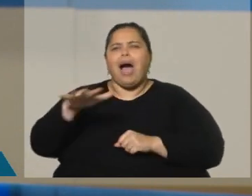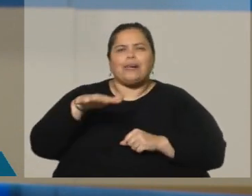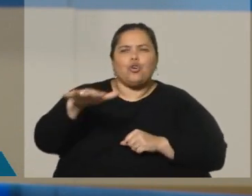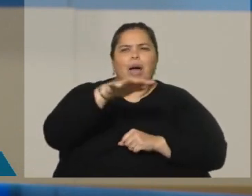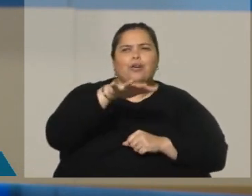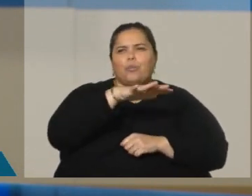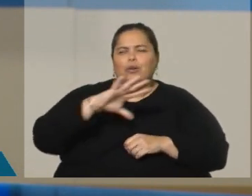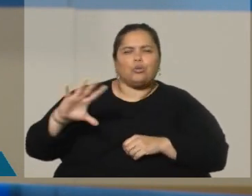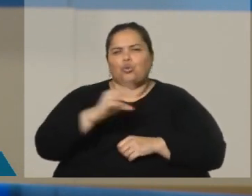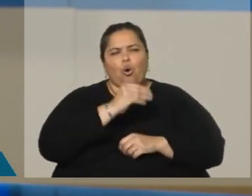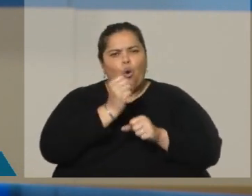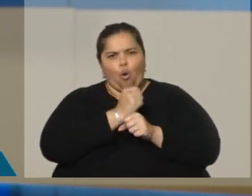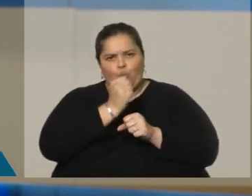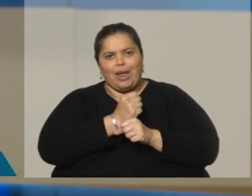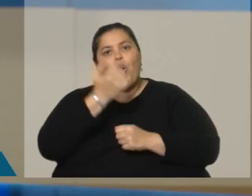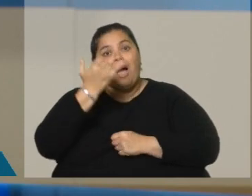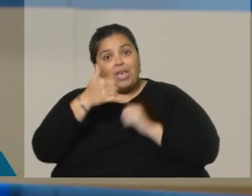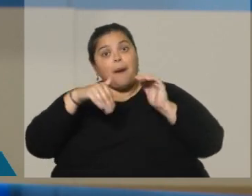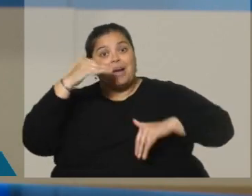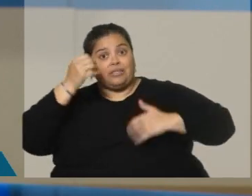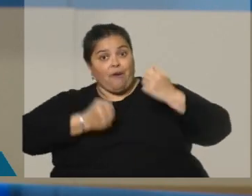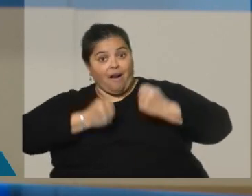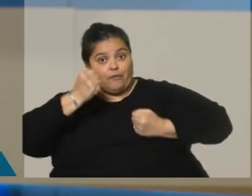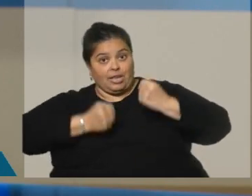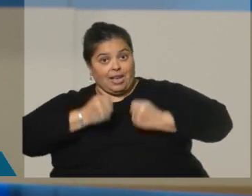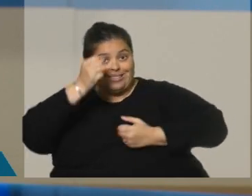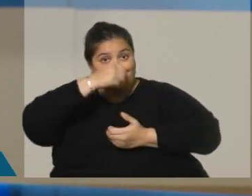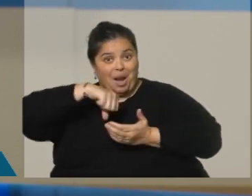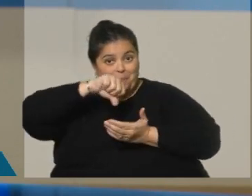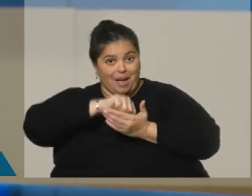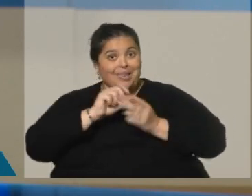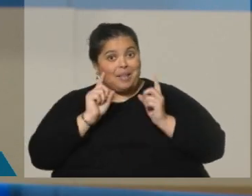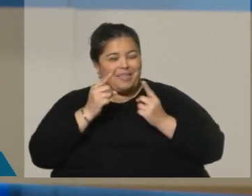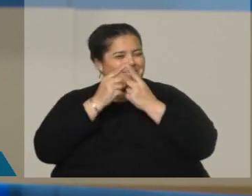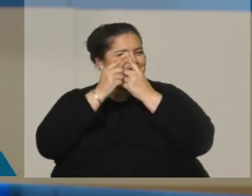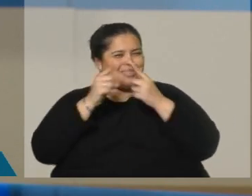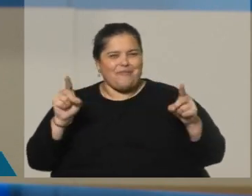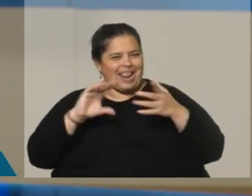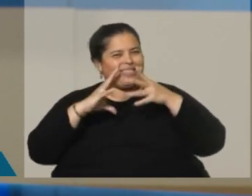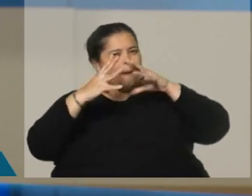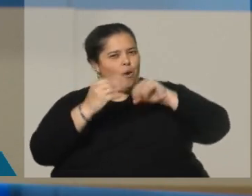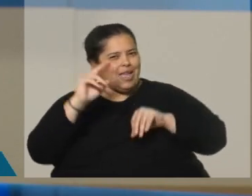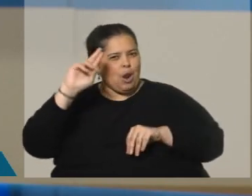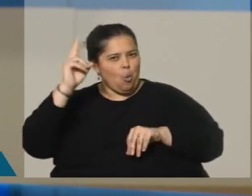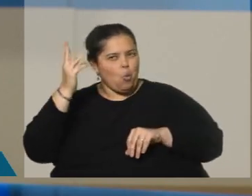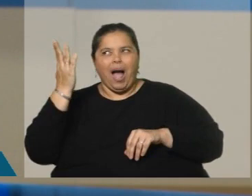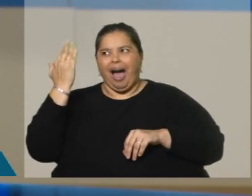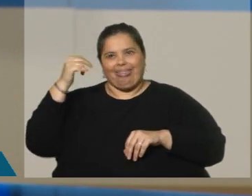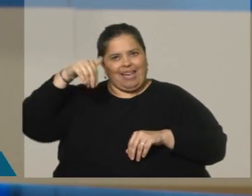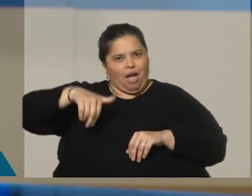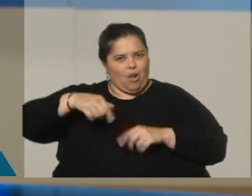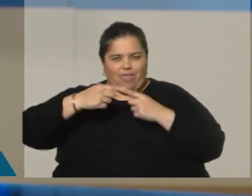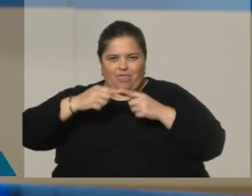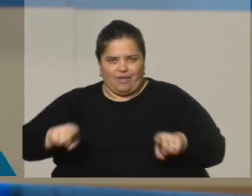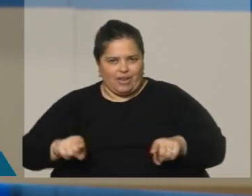obreros y había más fábricas en el país era otro diagrama ese modelo del Uruguay de desarrollo